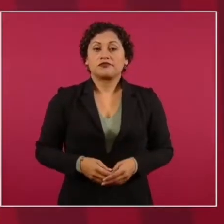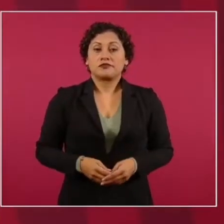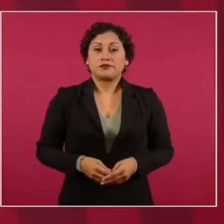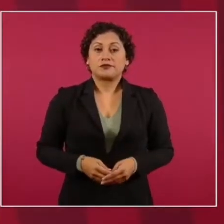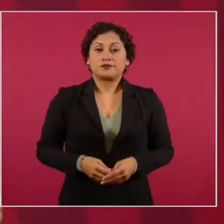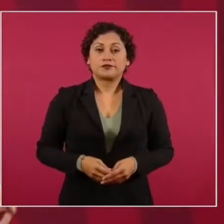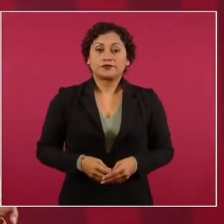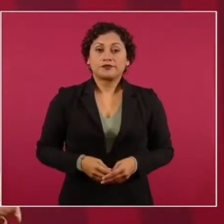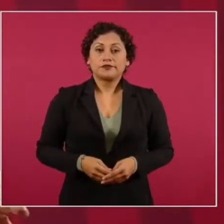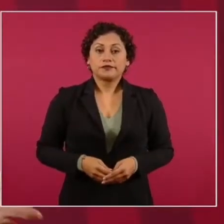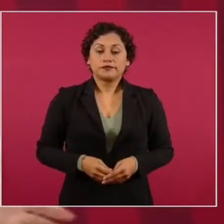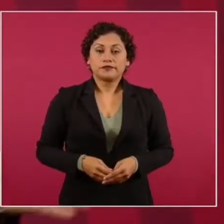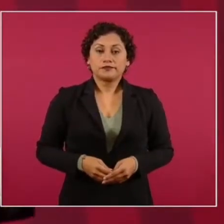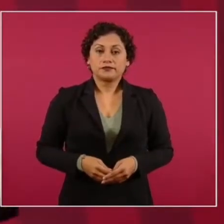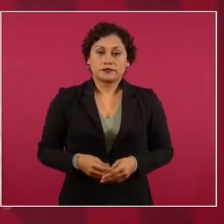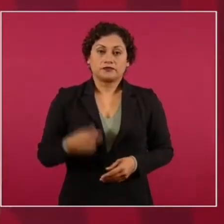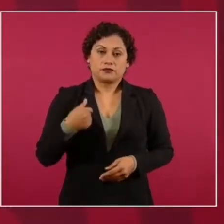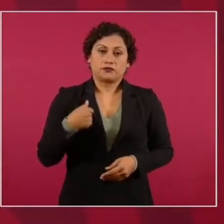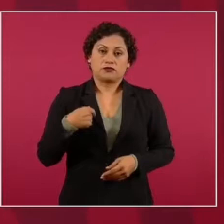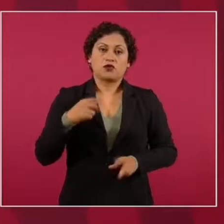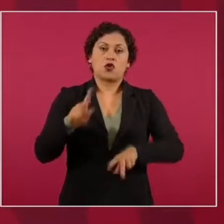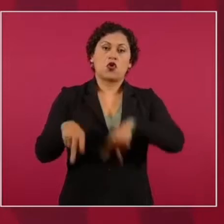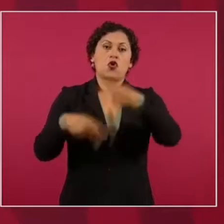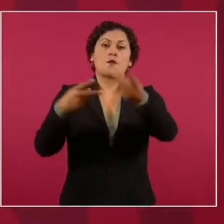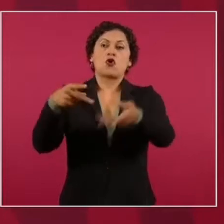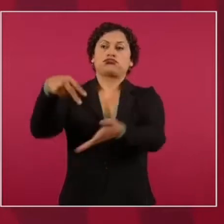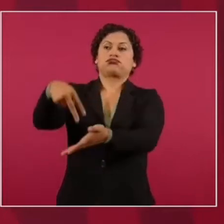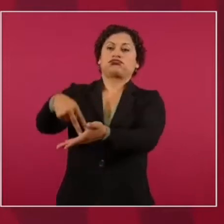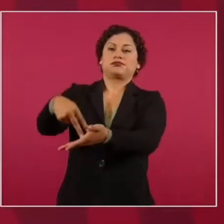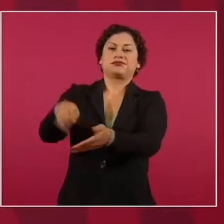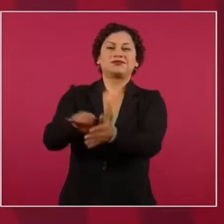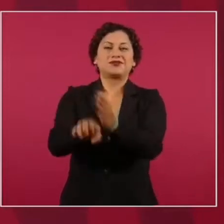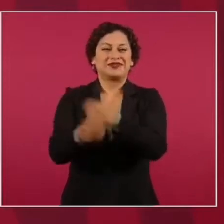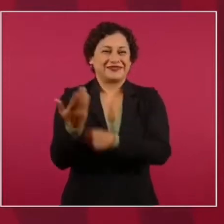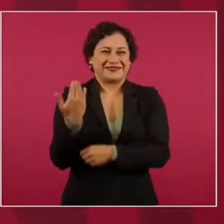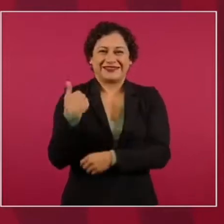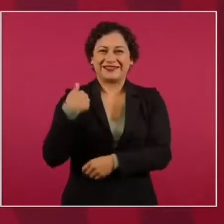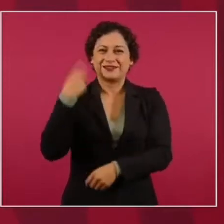a cualquier lugar, acabo de ir a Veracruz,